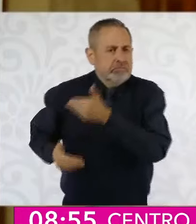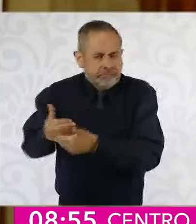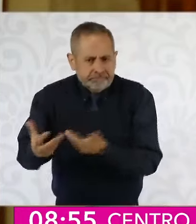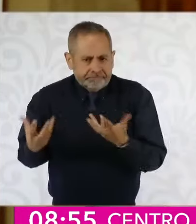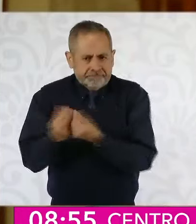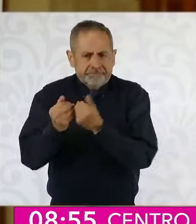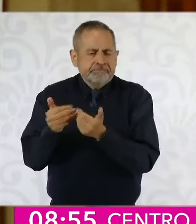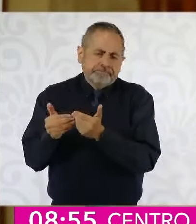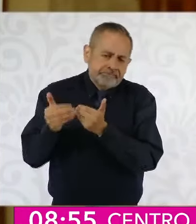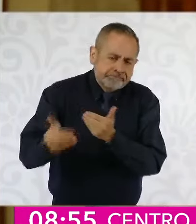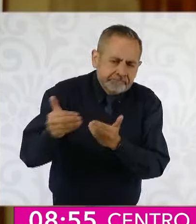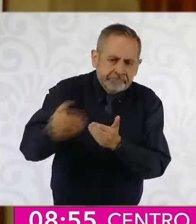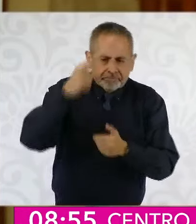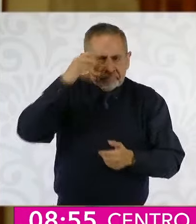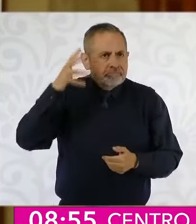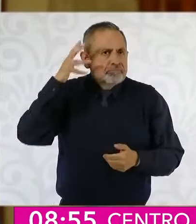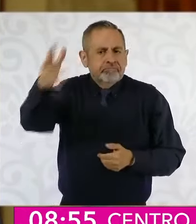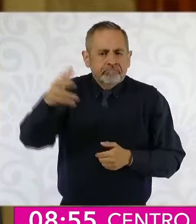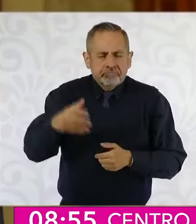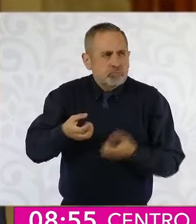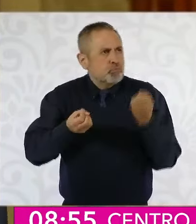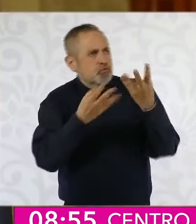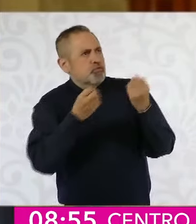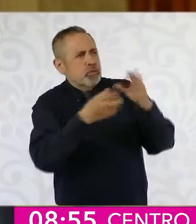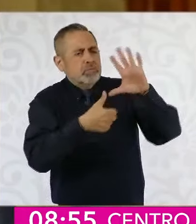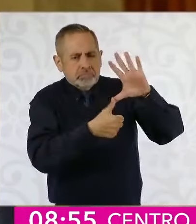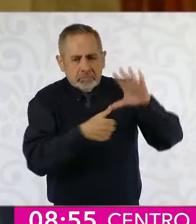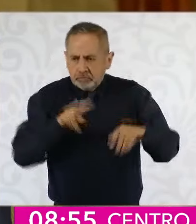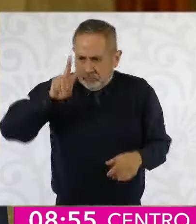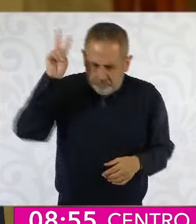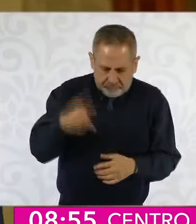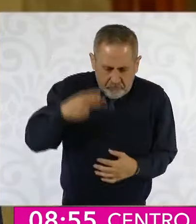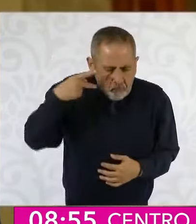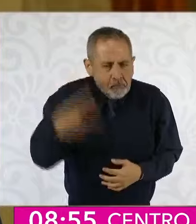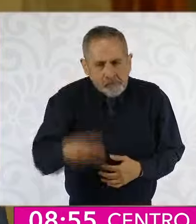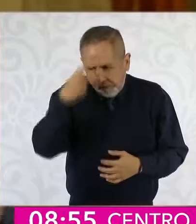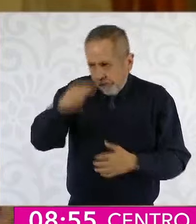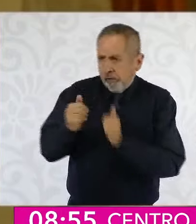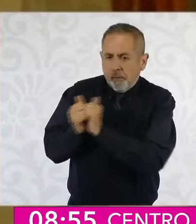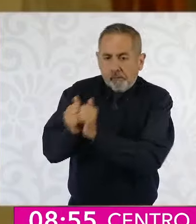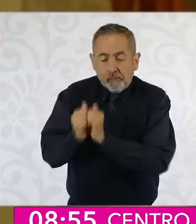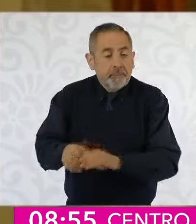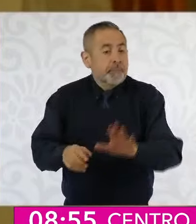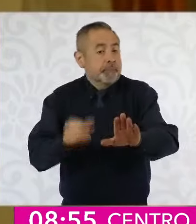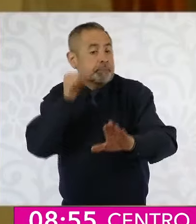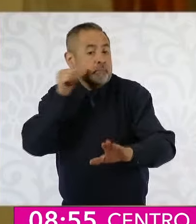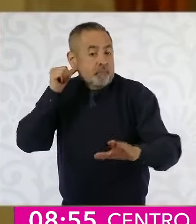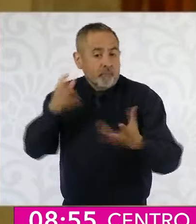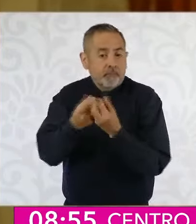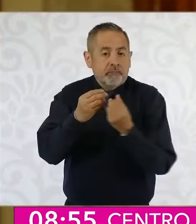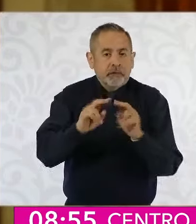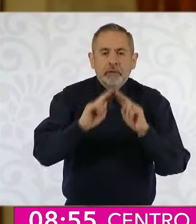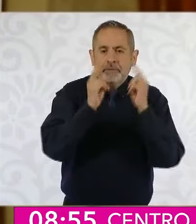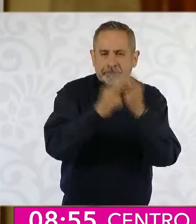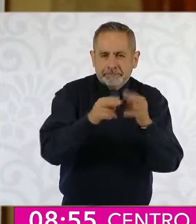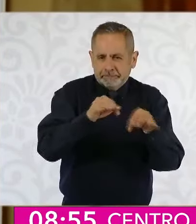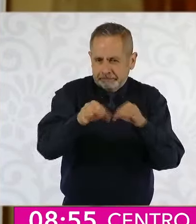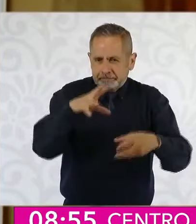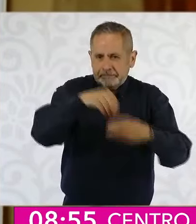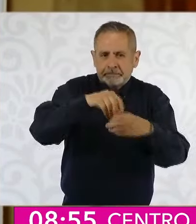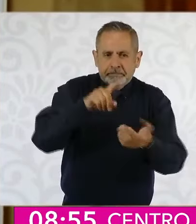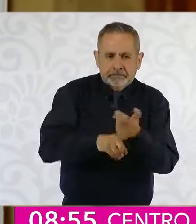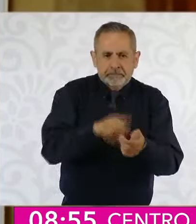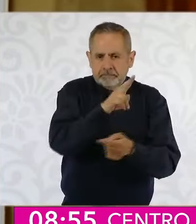este beneficio para toda Norteamérica. Pero estamos trabajando en eso. Ayer la US Chamber, por ejemplo, sacó ya un